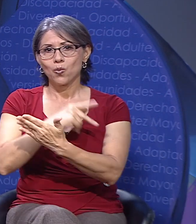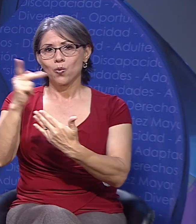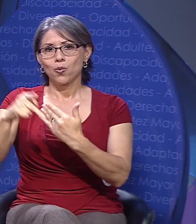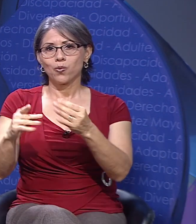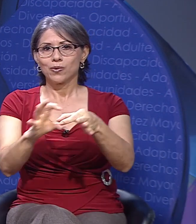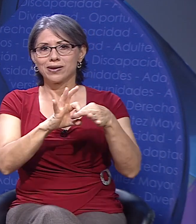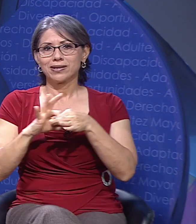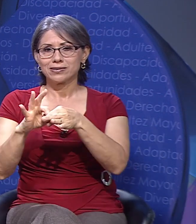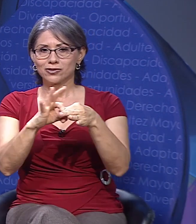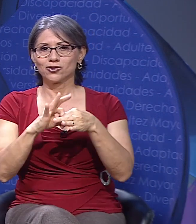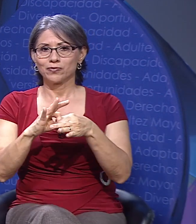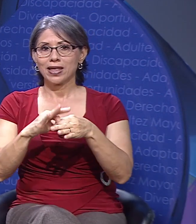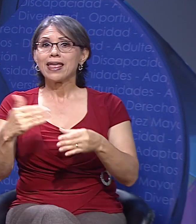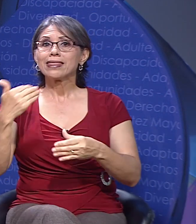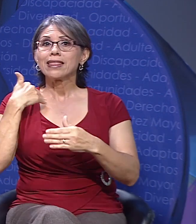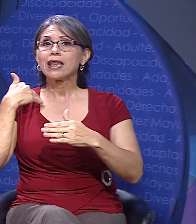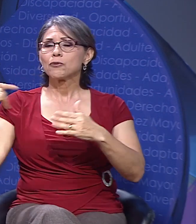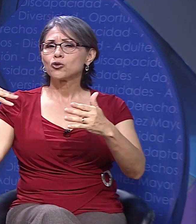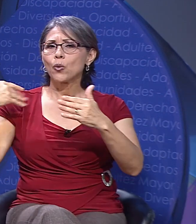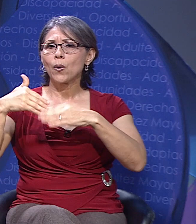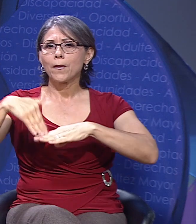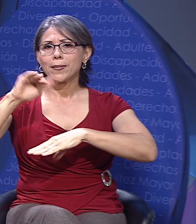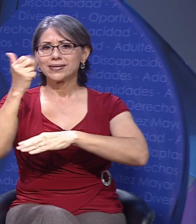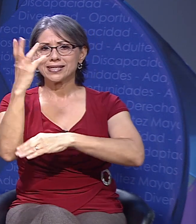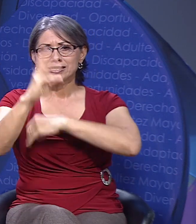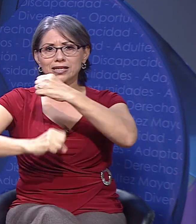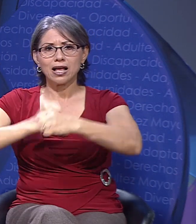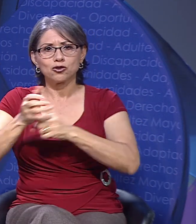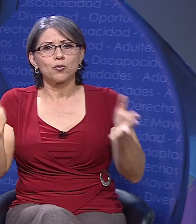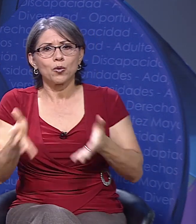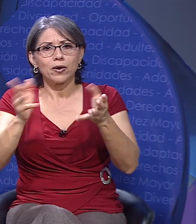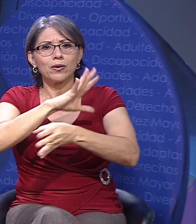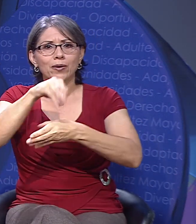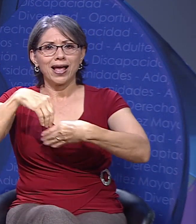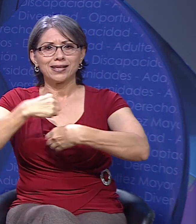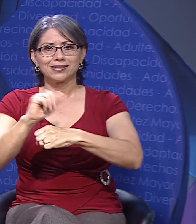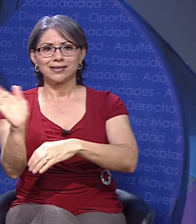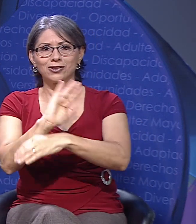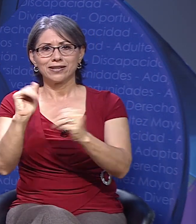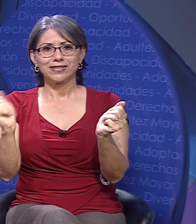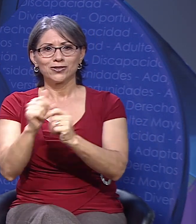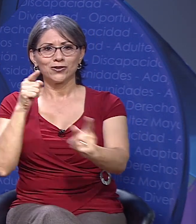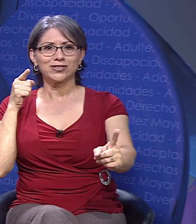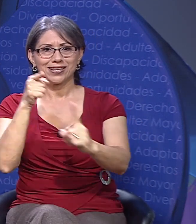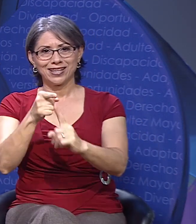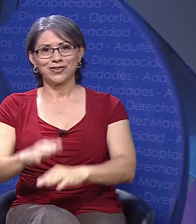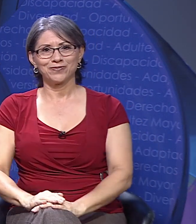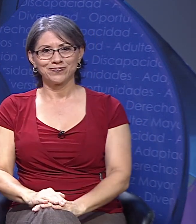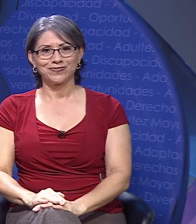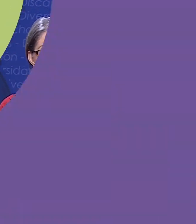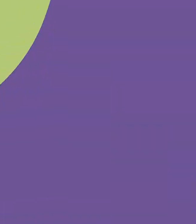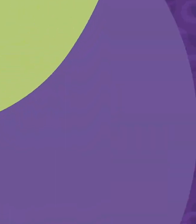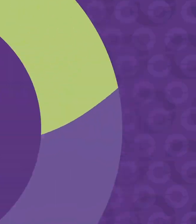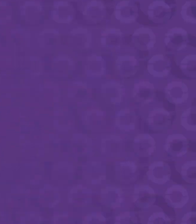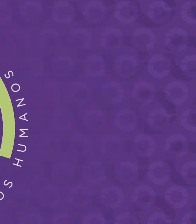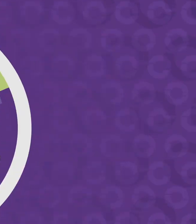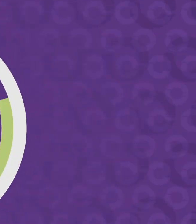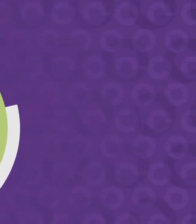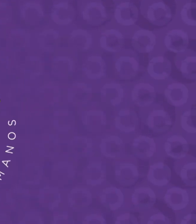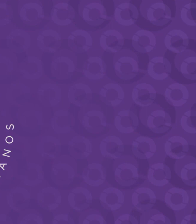en un nuevo capítulo de Nexos. Tenemos más de 16 años de promover la inclusión haciendo televisión con sentido.